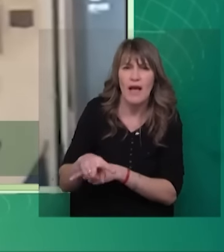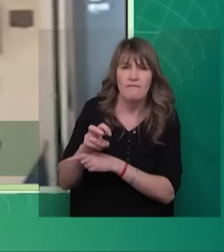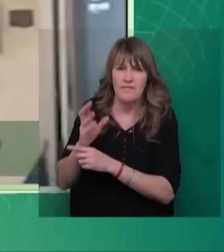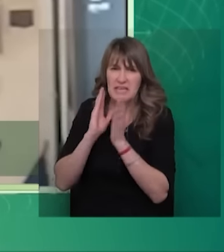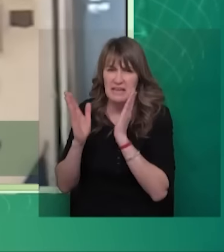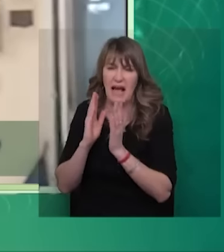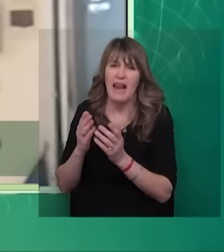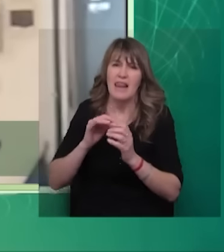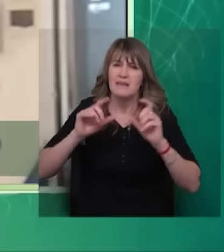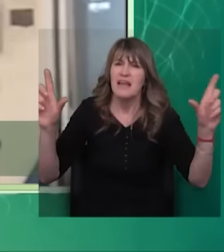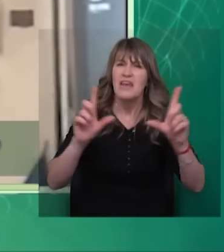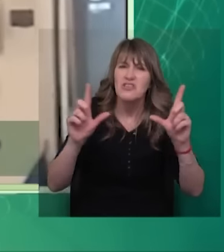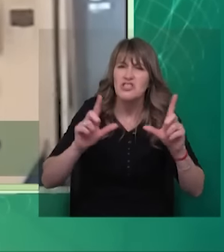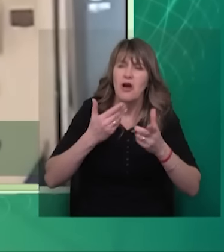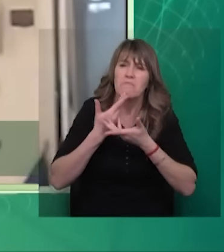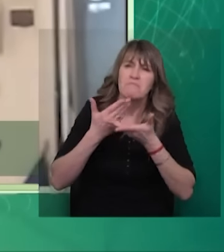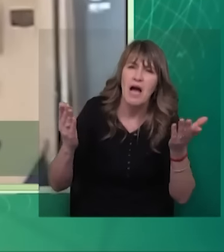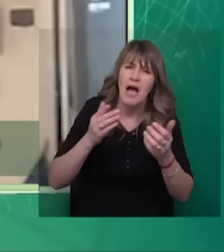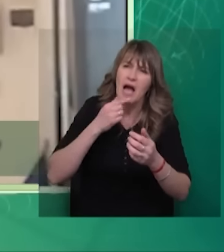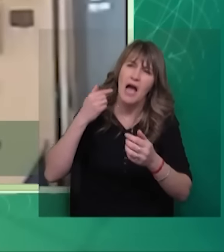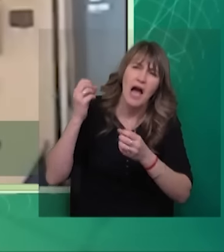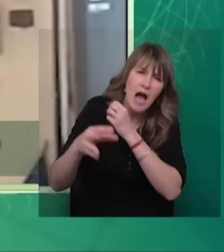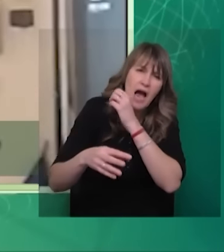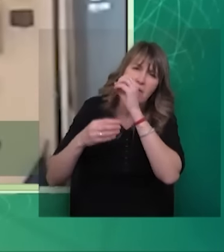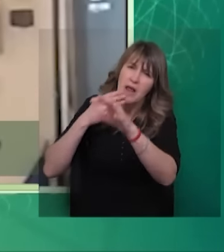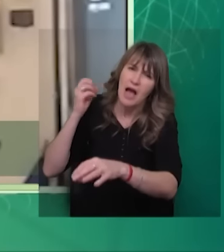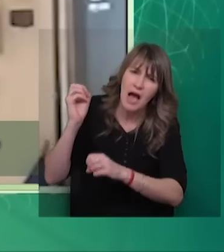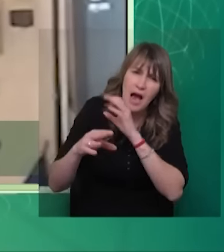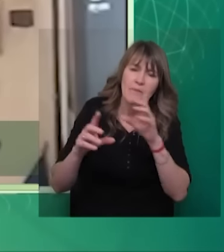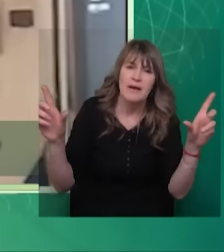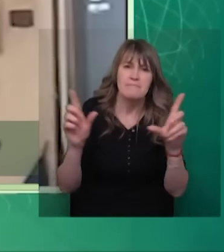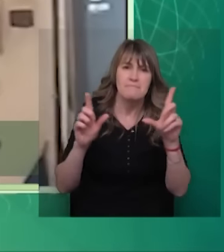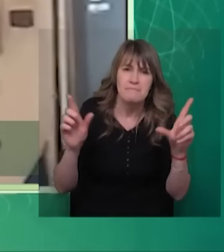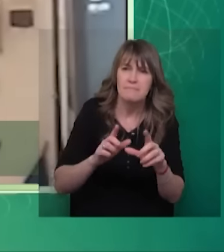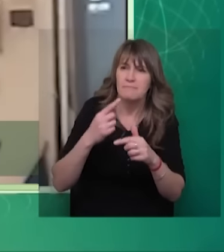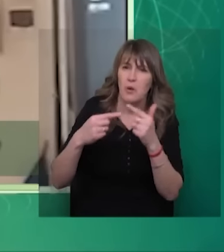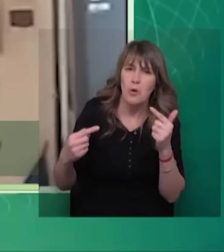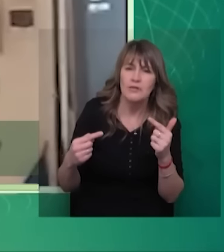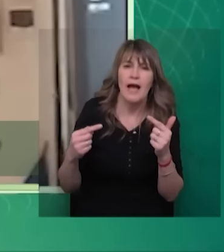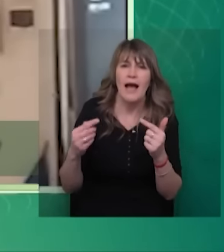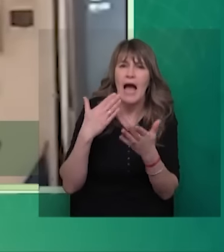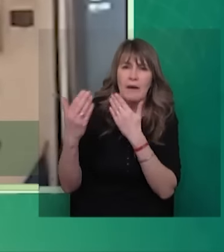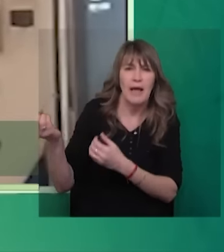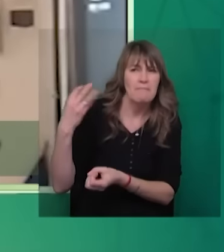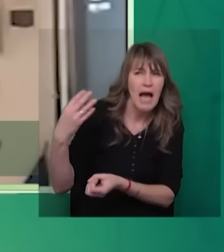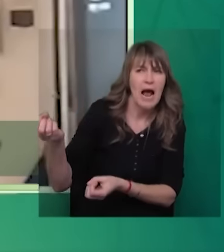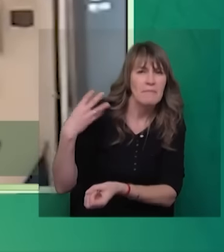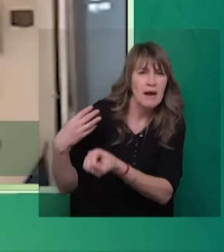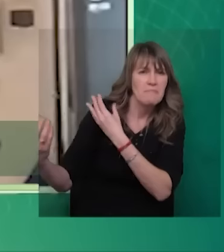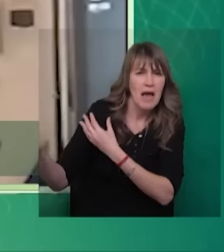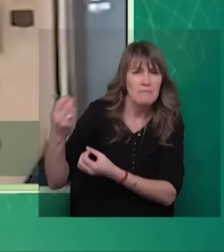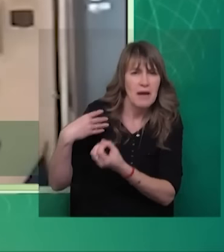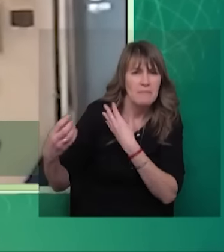escaba en todos los medios se dedicaban horas de y minutos de prensa para para hablar mal de nosotros y y